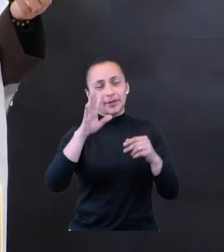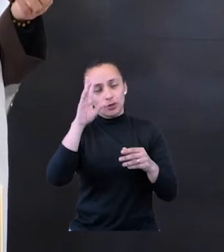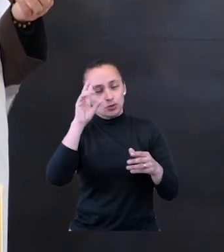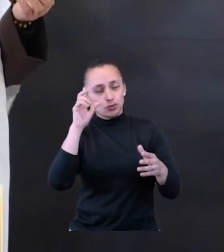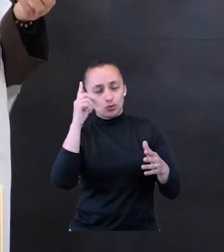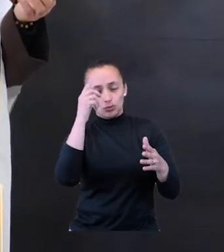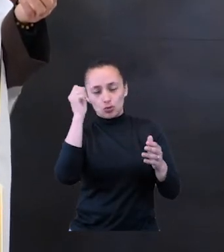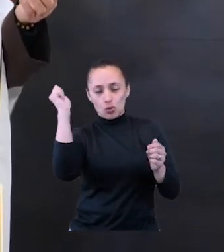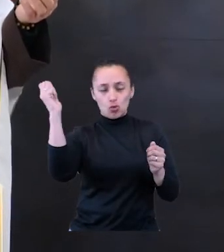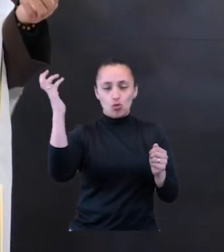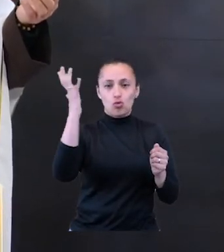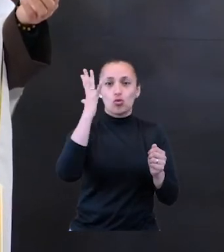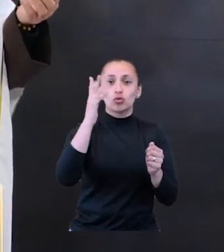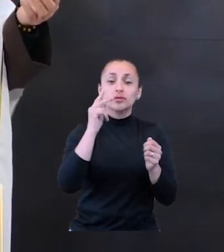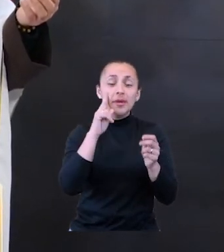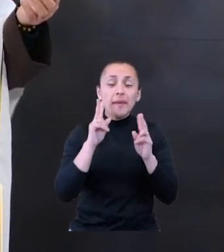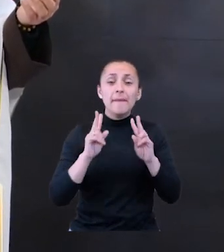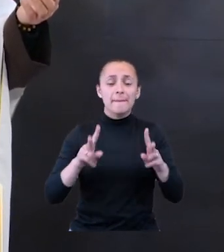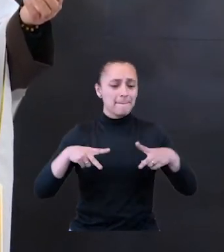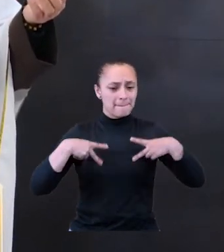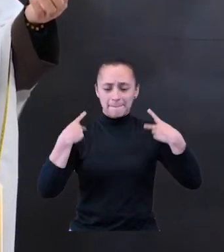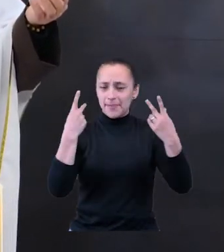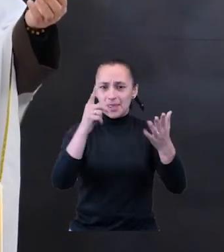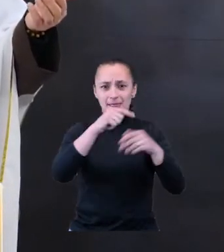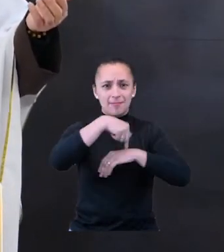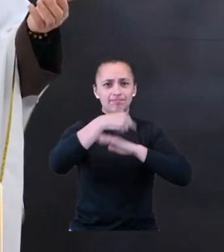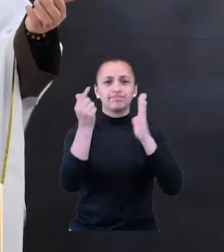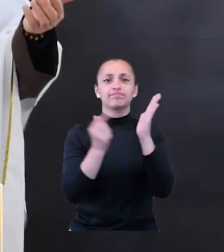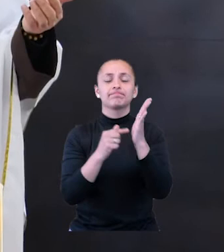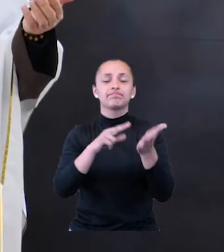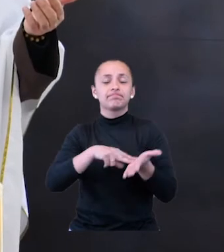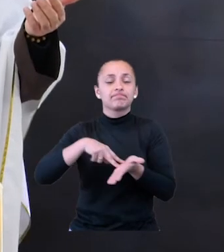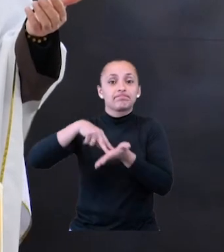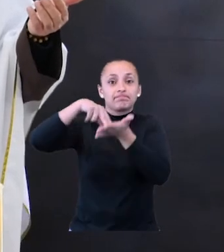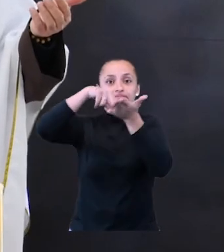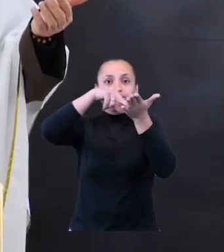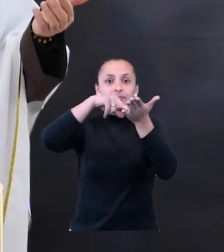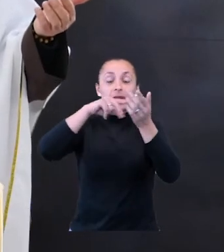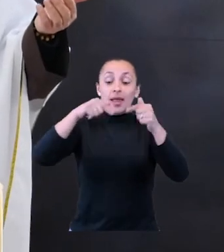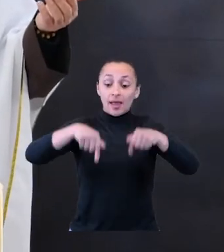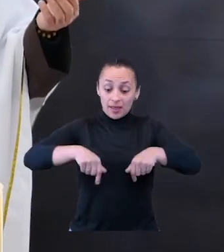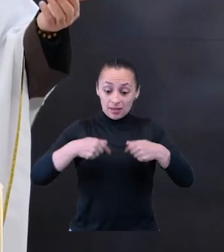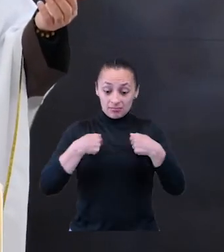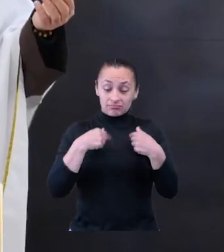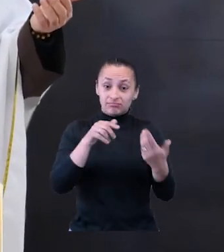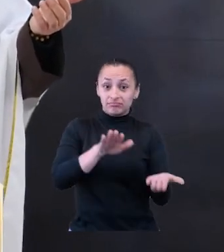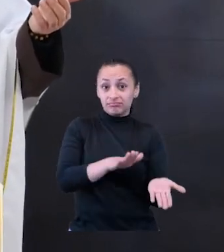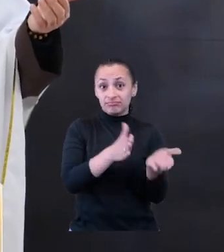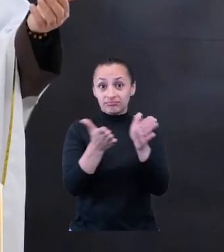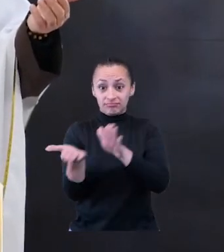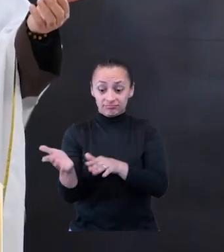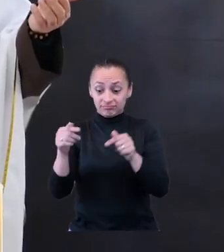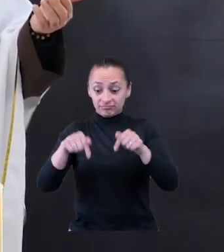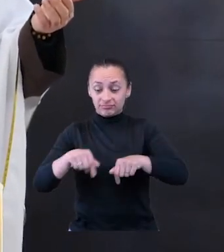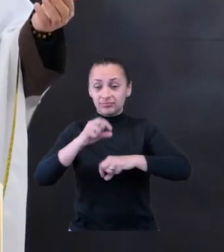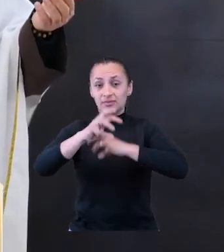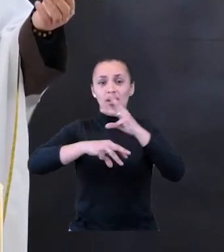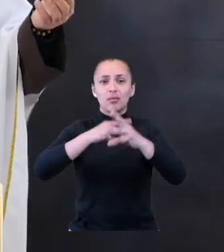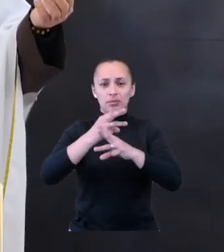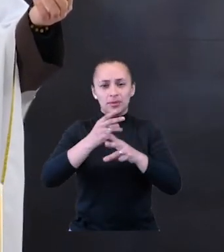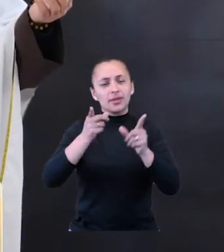a la plenitud de la vida en la resurrección y cuando termine nuestra peregrinación por este mundo recibimos también a